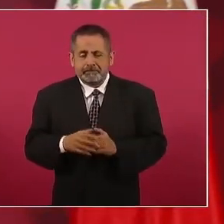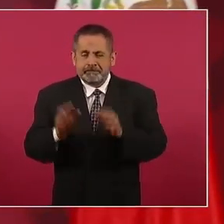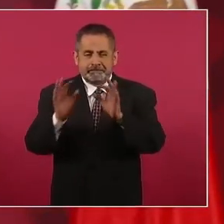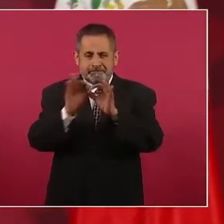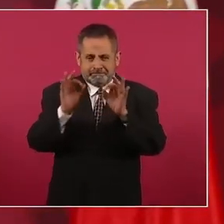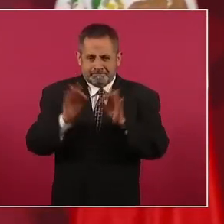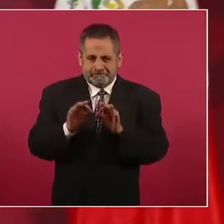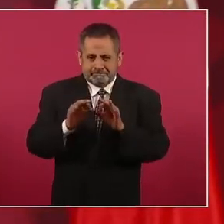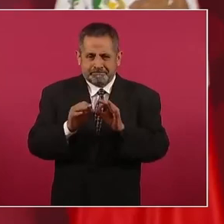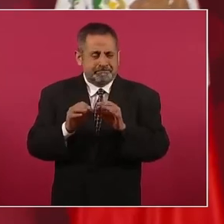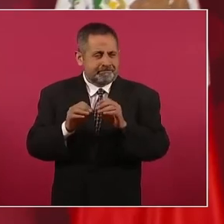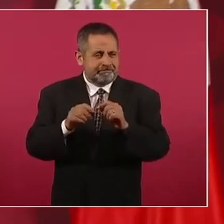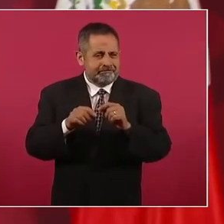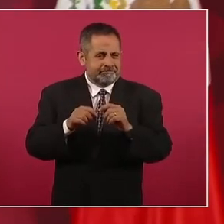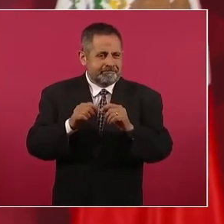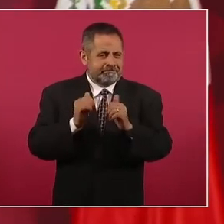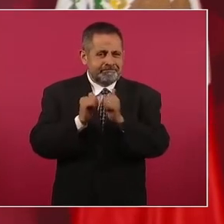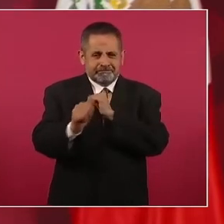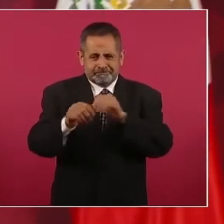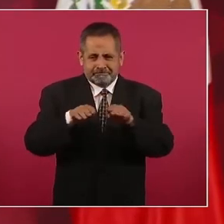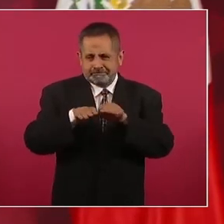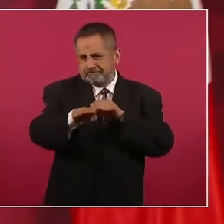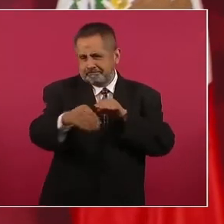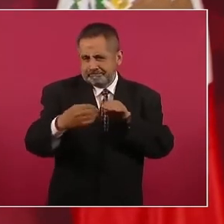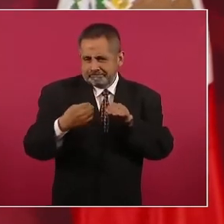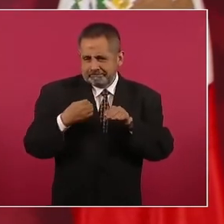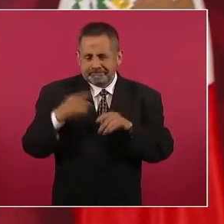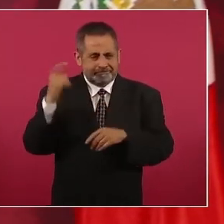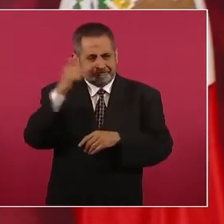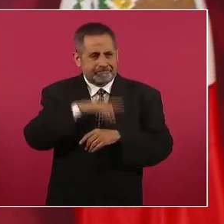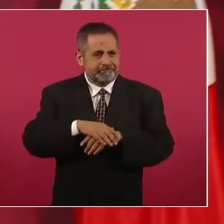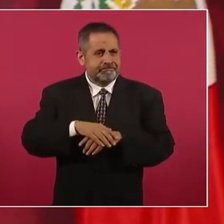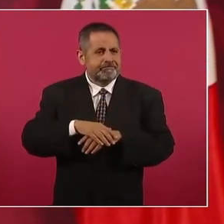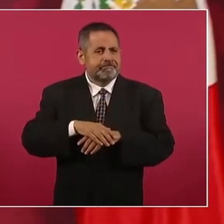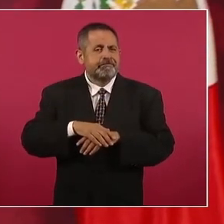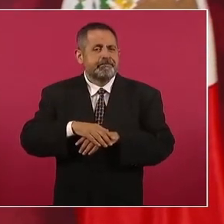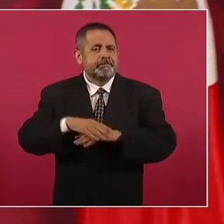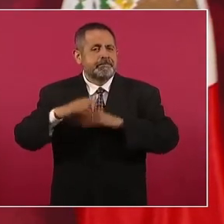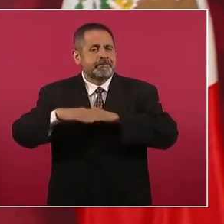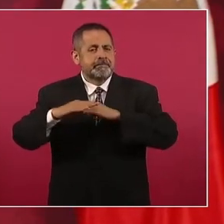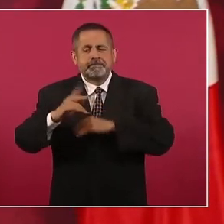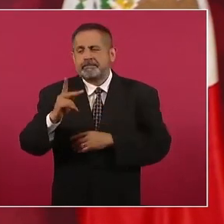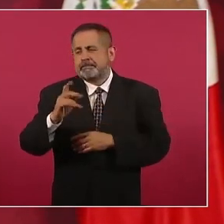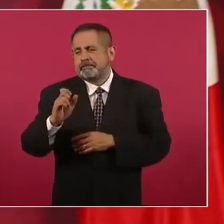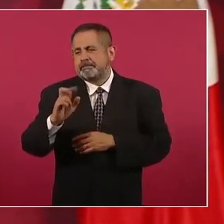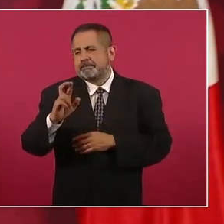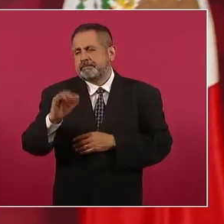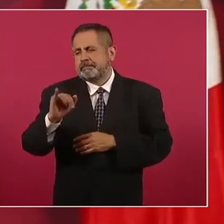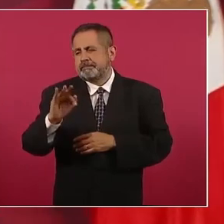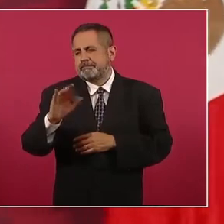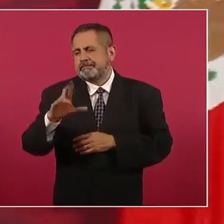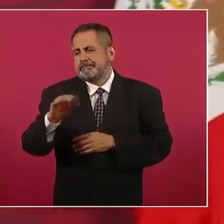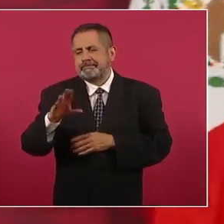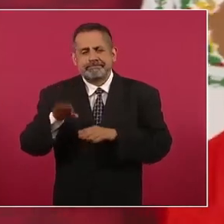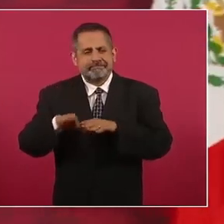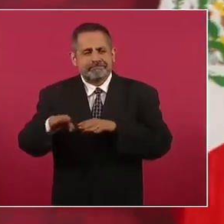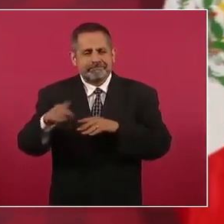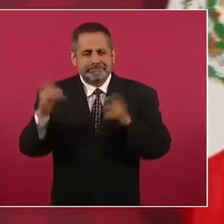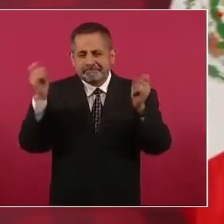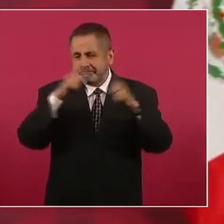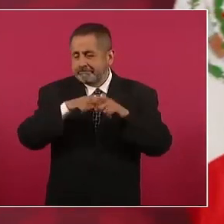viaducto, transitar por el periférico, era muy difícil.